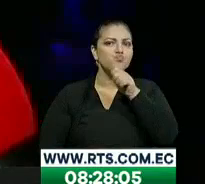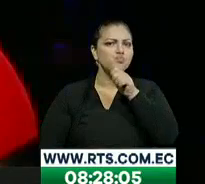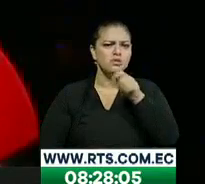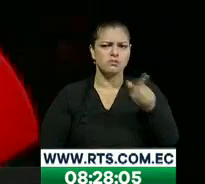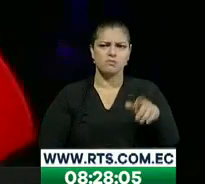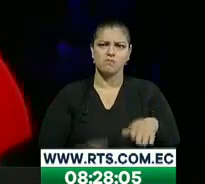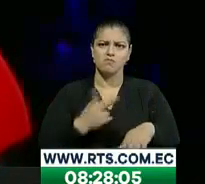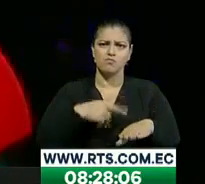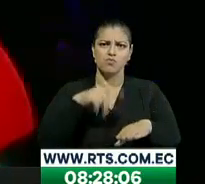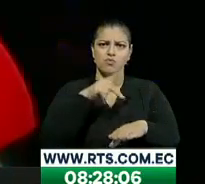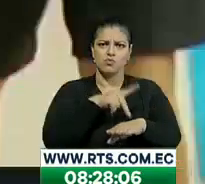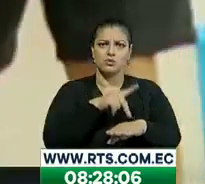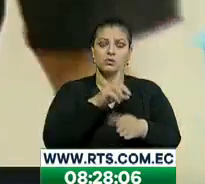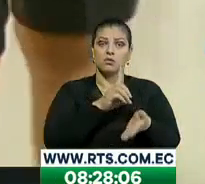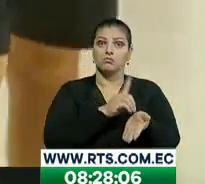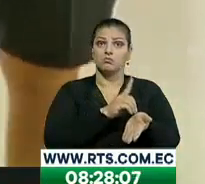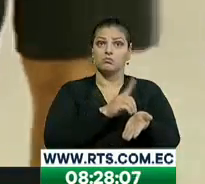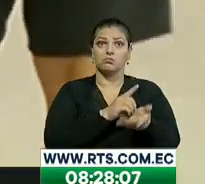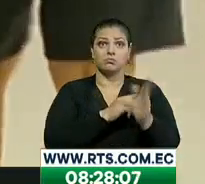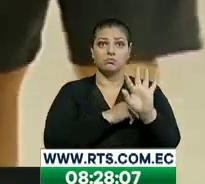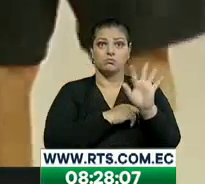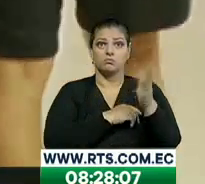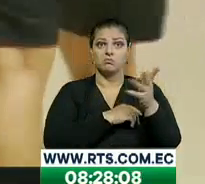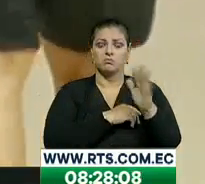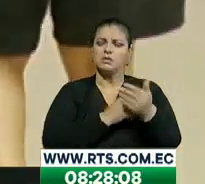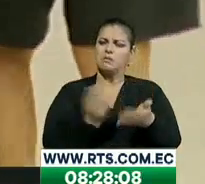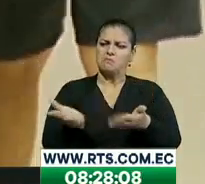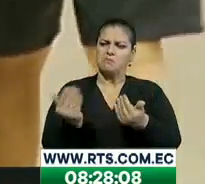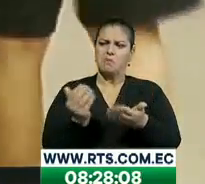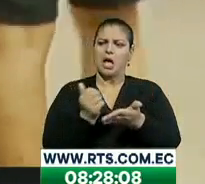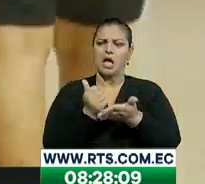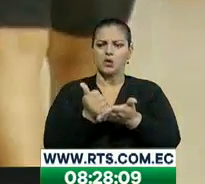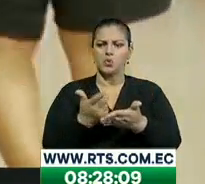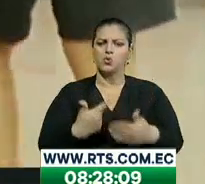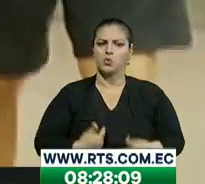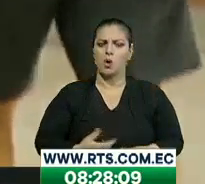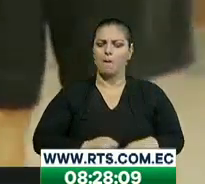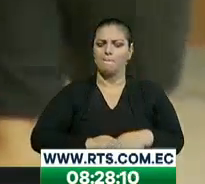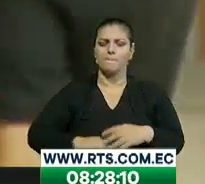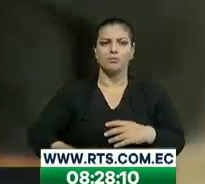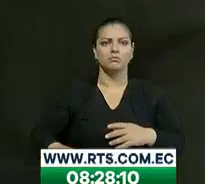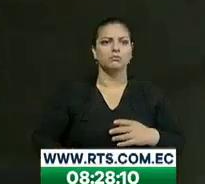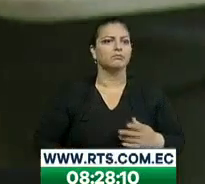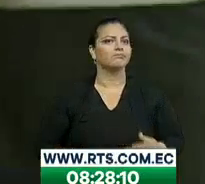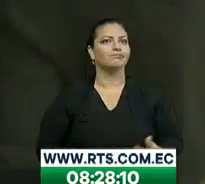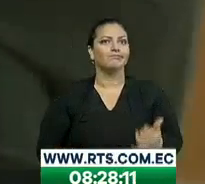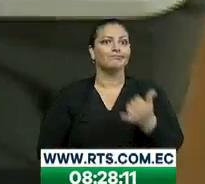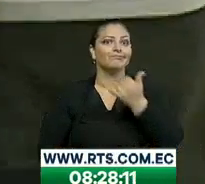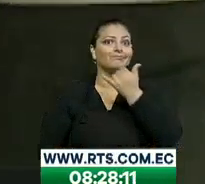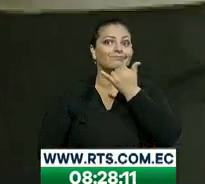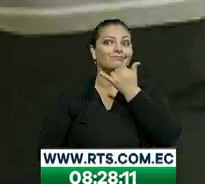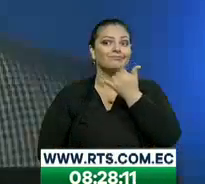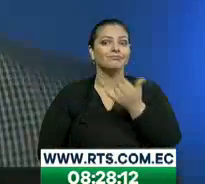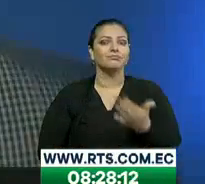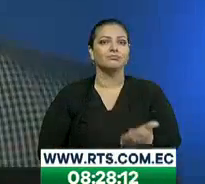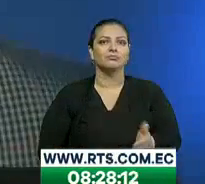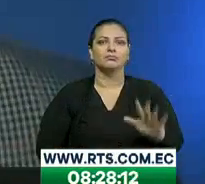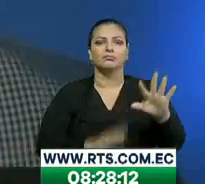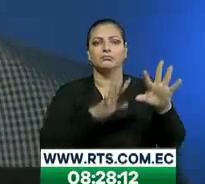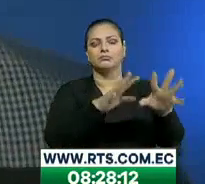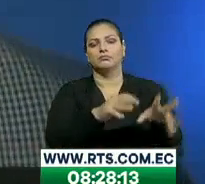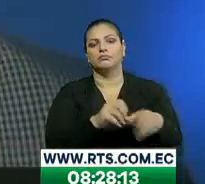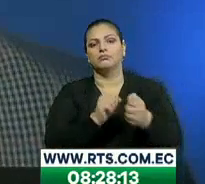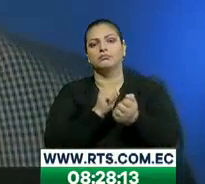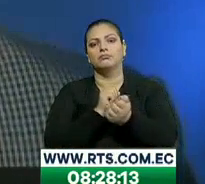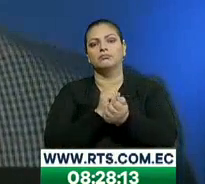eso se van a hacer las investigaciones. El hombre fue llevado bajo custodia policial hasta la Fiscalía del Guayas. Sería